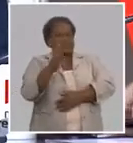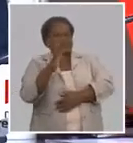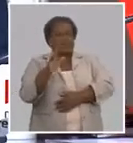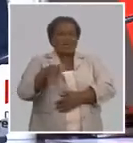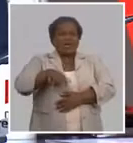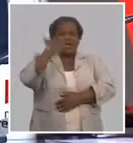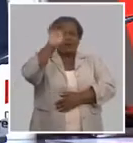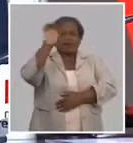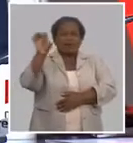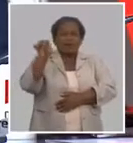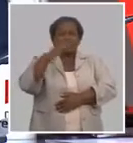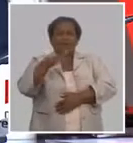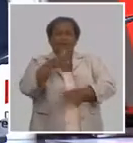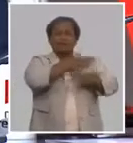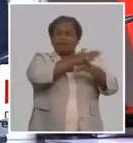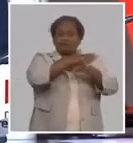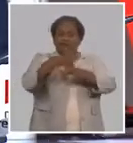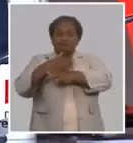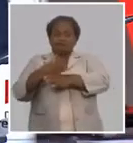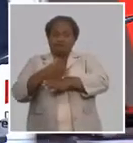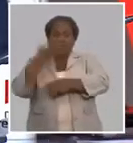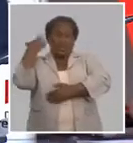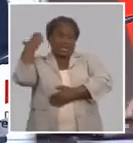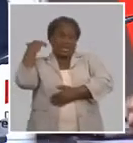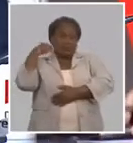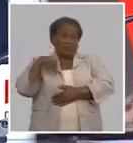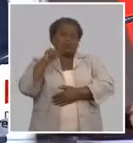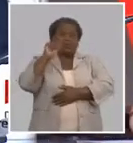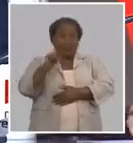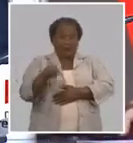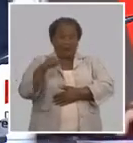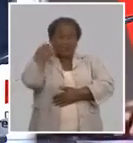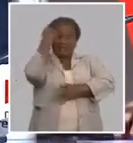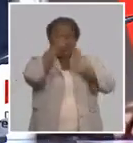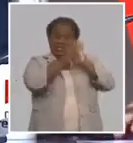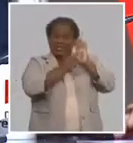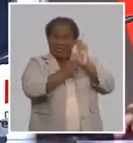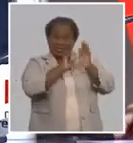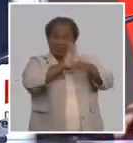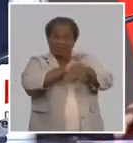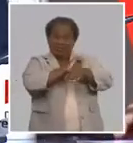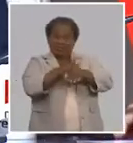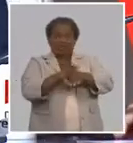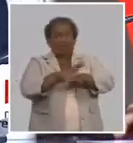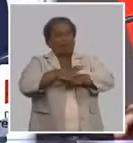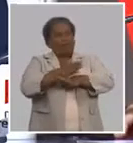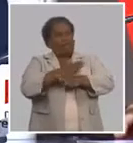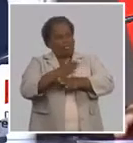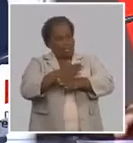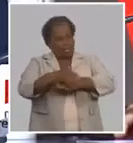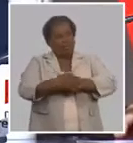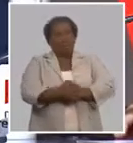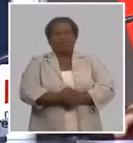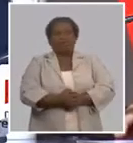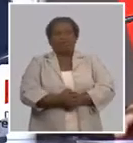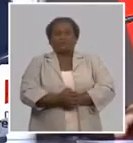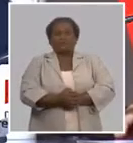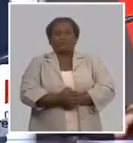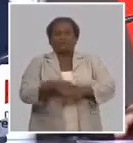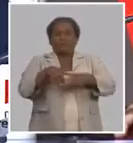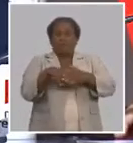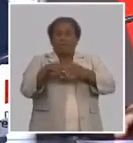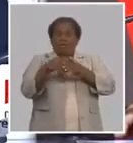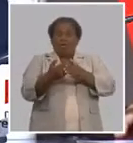diferenciar ya que nos encontrábamos en una pandemia con características diferentes el día